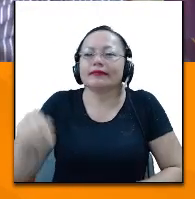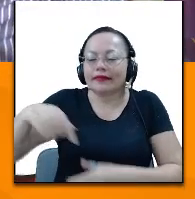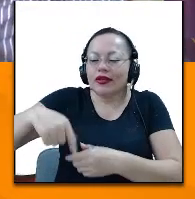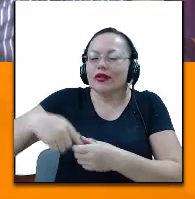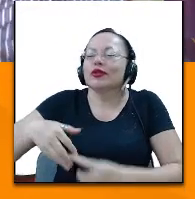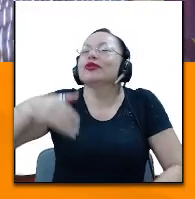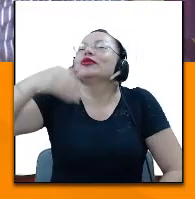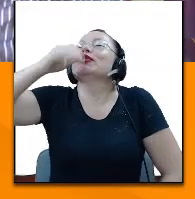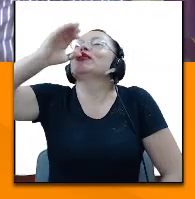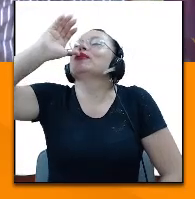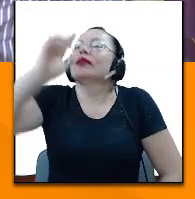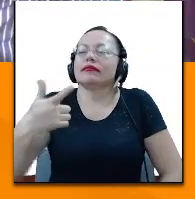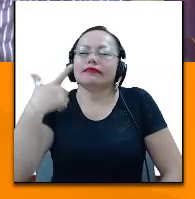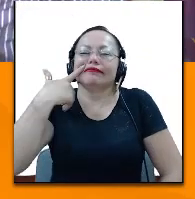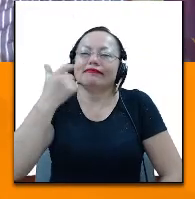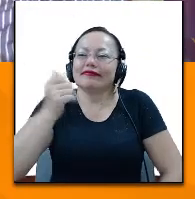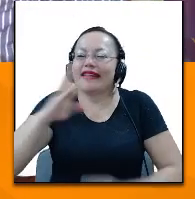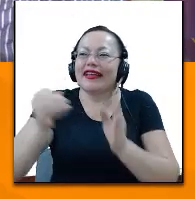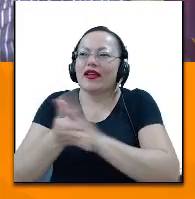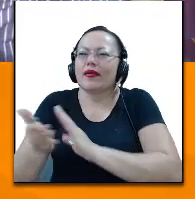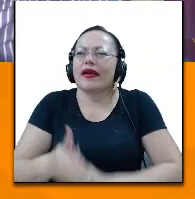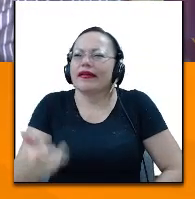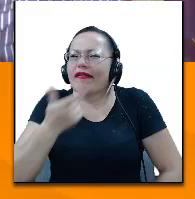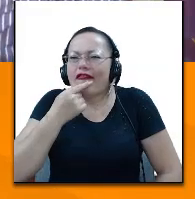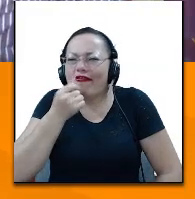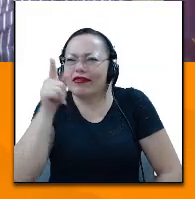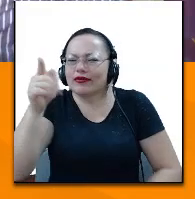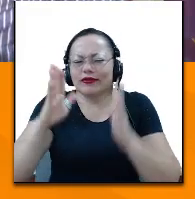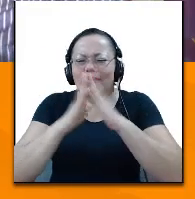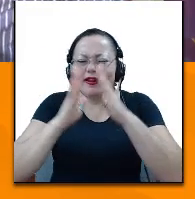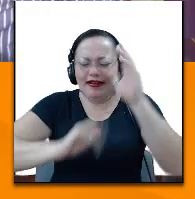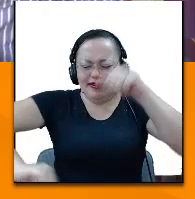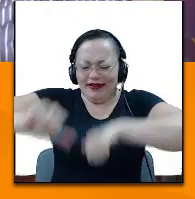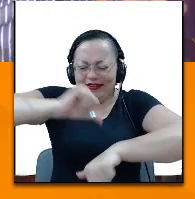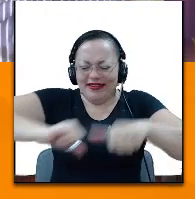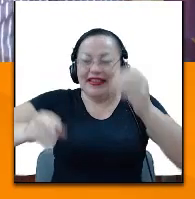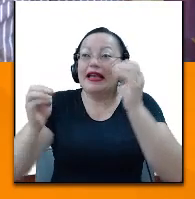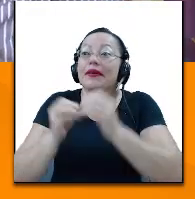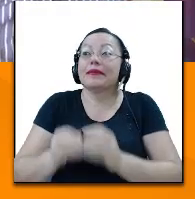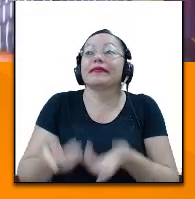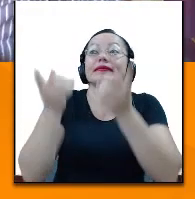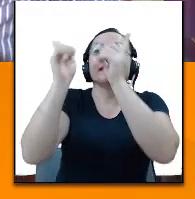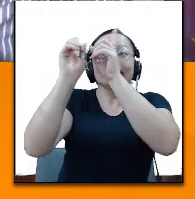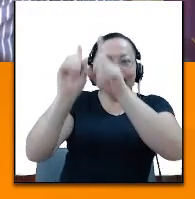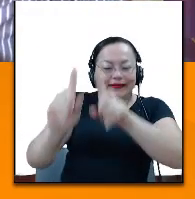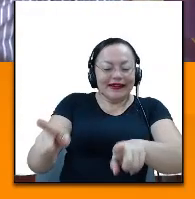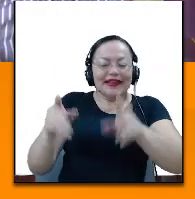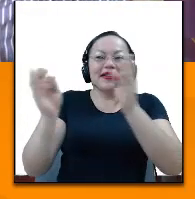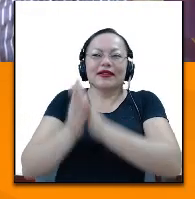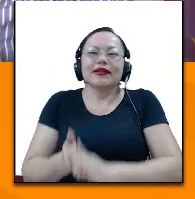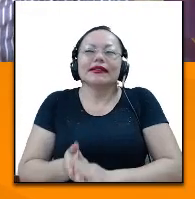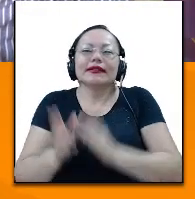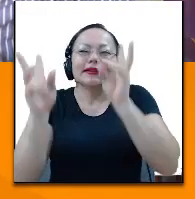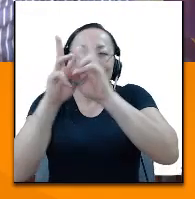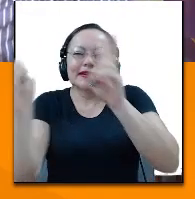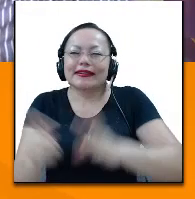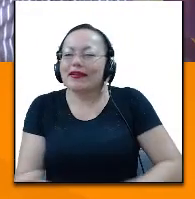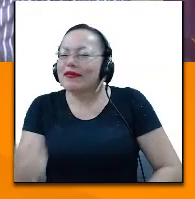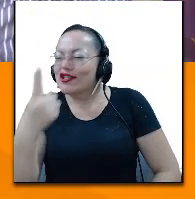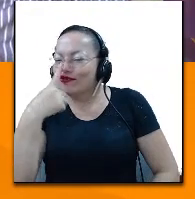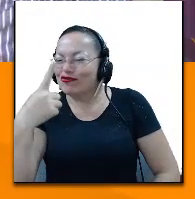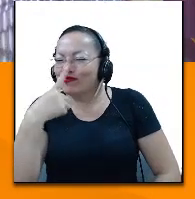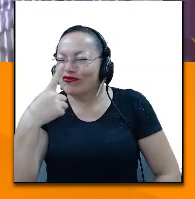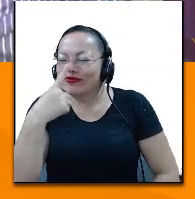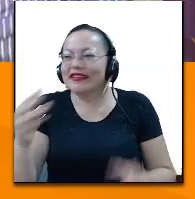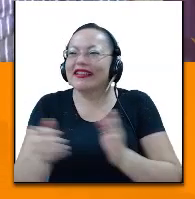saludable, muy bueno y muy fácil de preparar en casa. Sí. Y les tengo unos chismecitos de